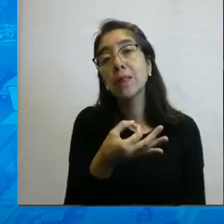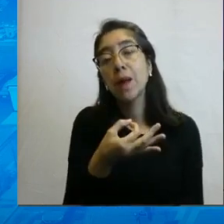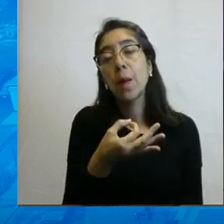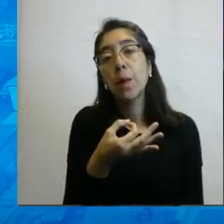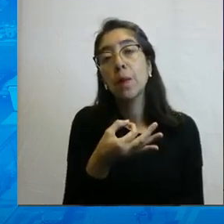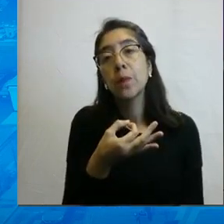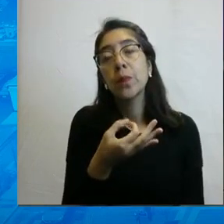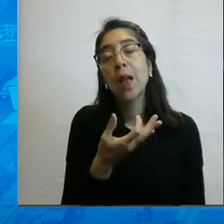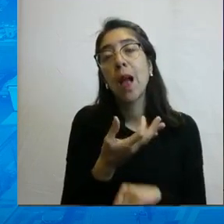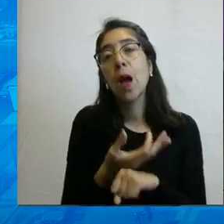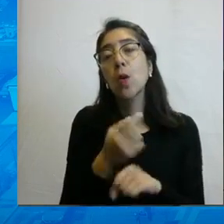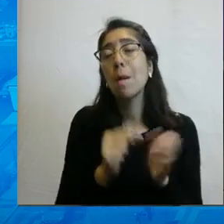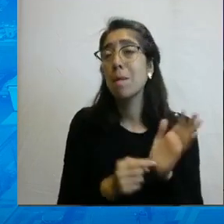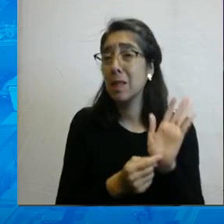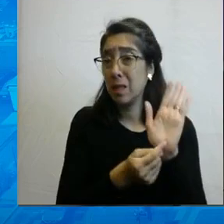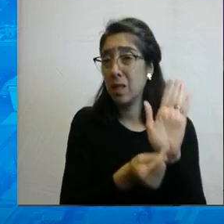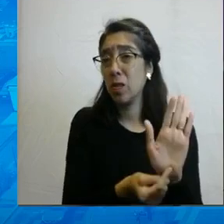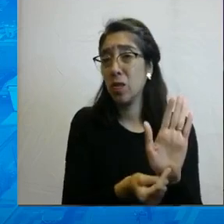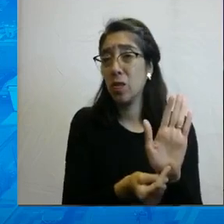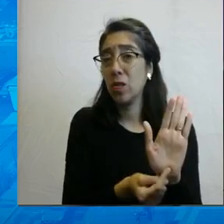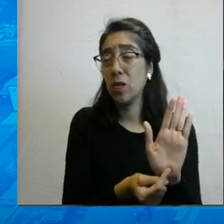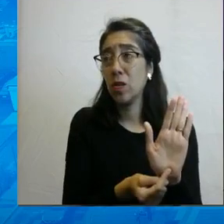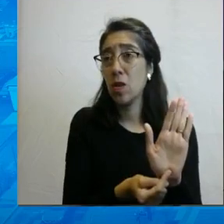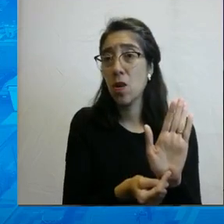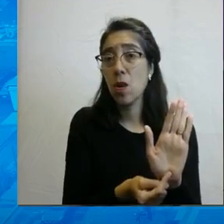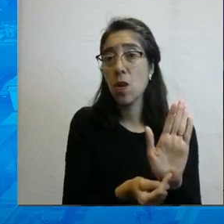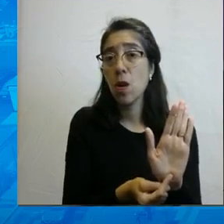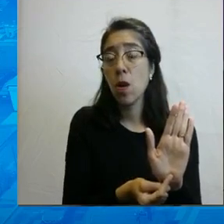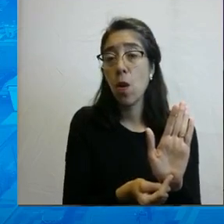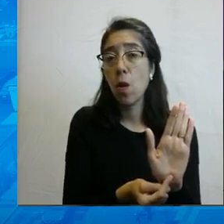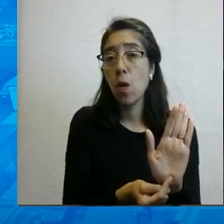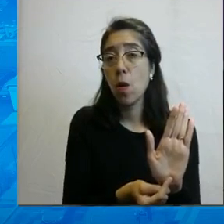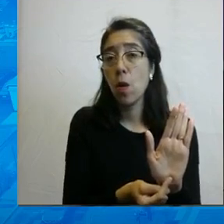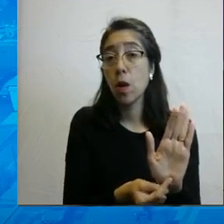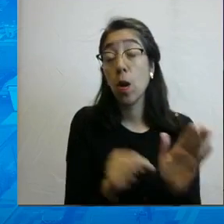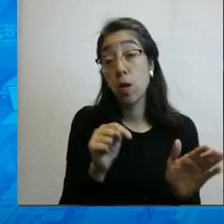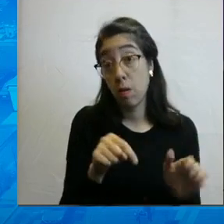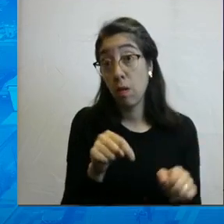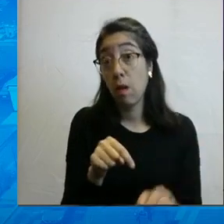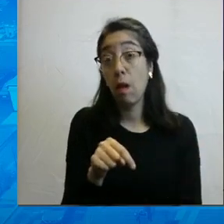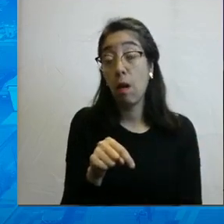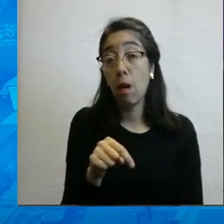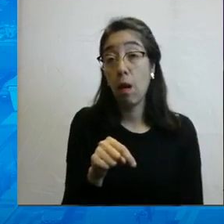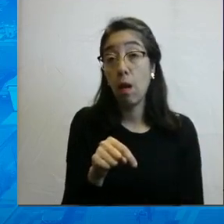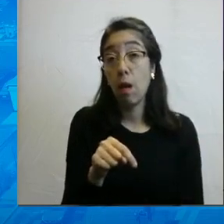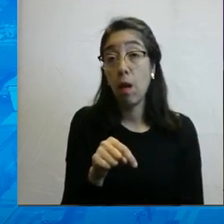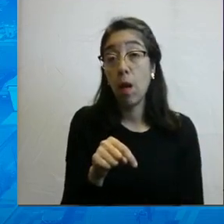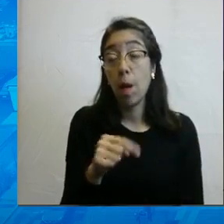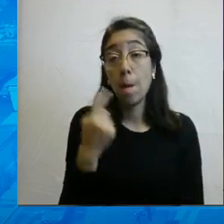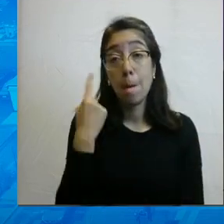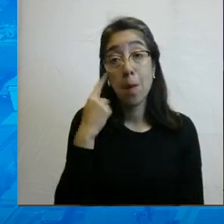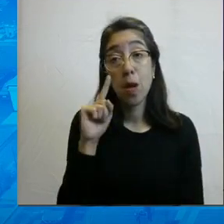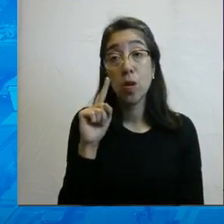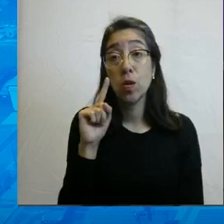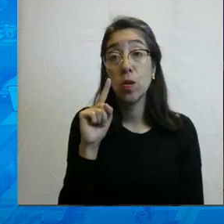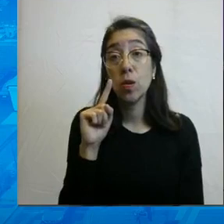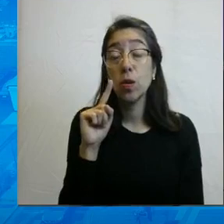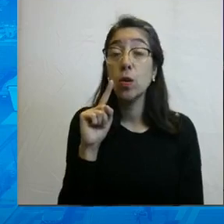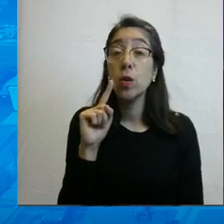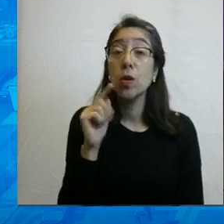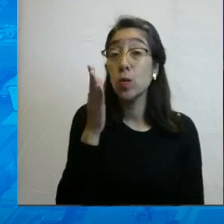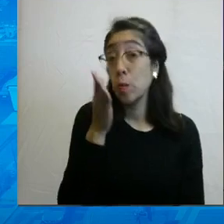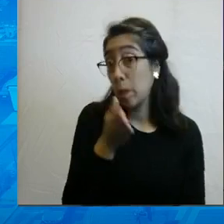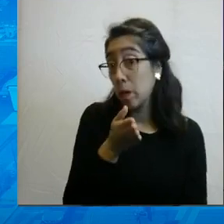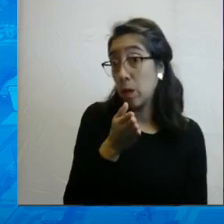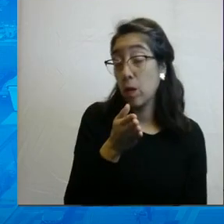presentación que se iba a realizar en este Consejo Municipal, pero eso no quita que,